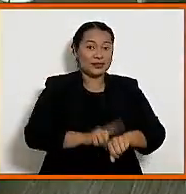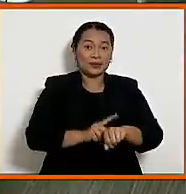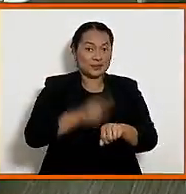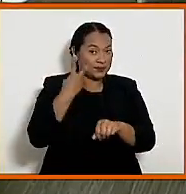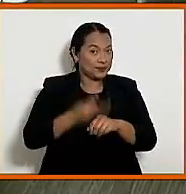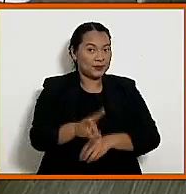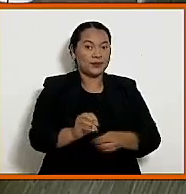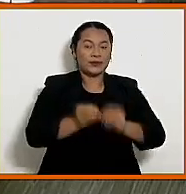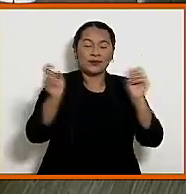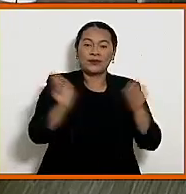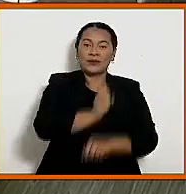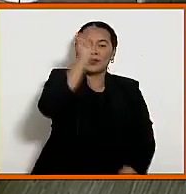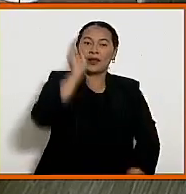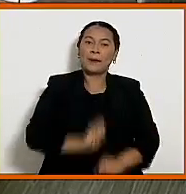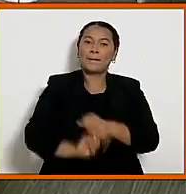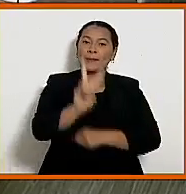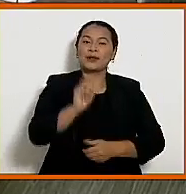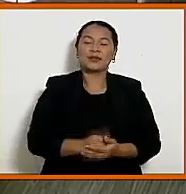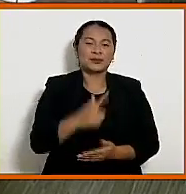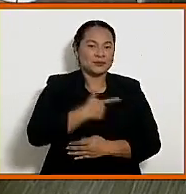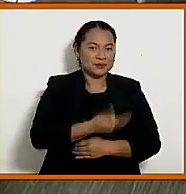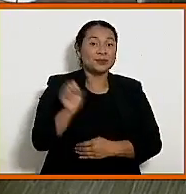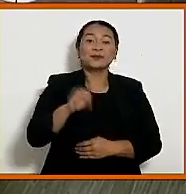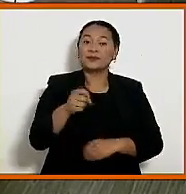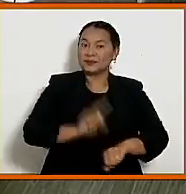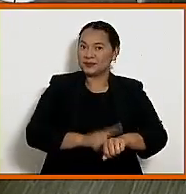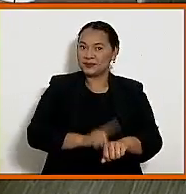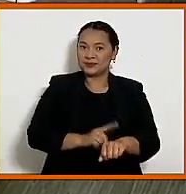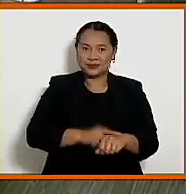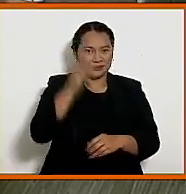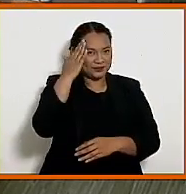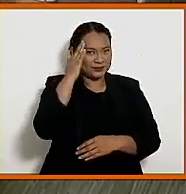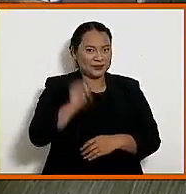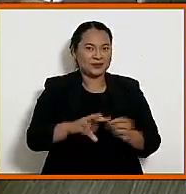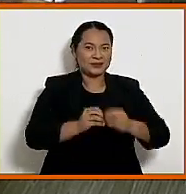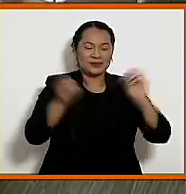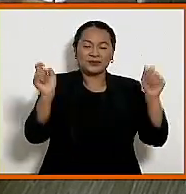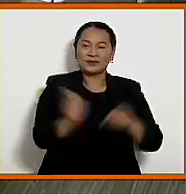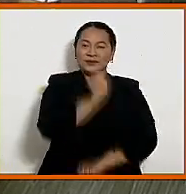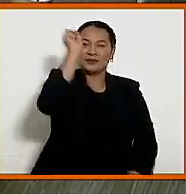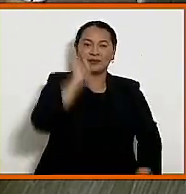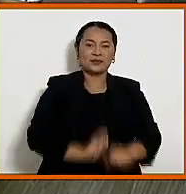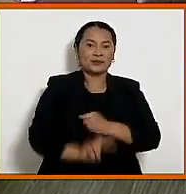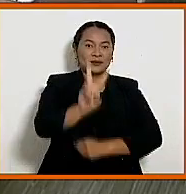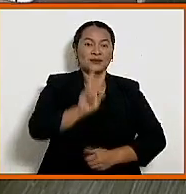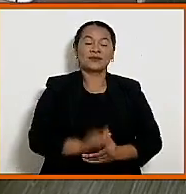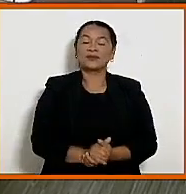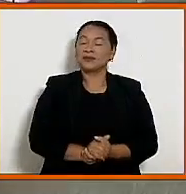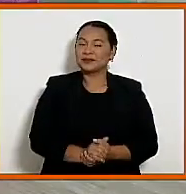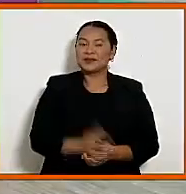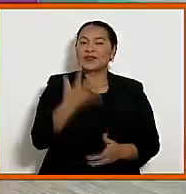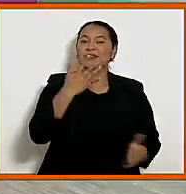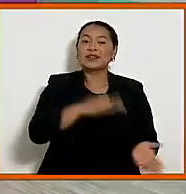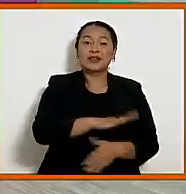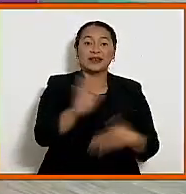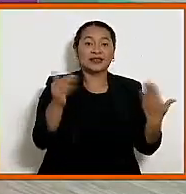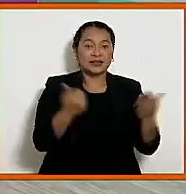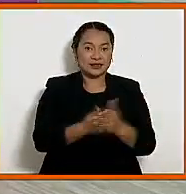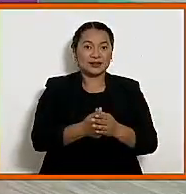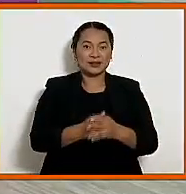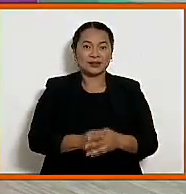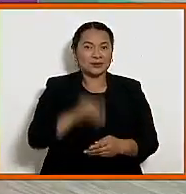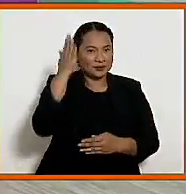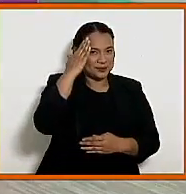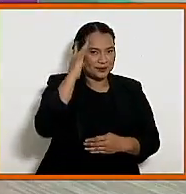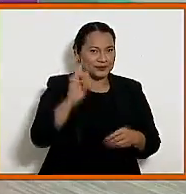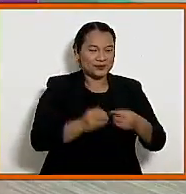números ganadores en premiados. Así es, Tatiana, llegó el momento de conocer los dos afortunados números ganadores para premiados. Te deseo muchísima suerte. Tu